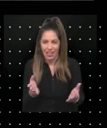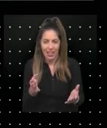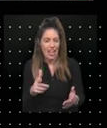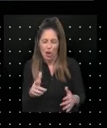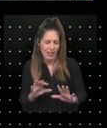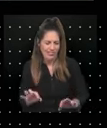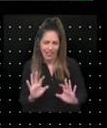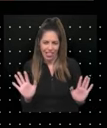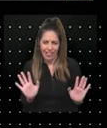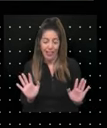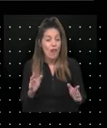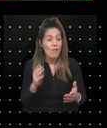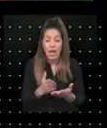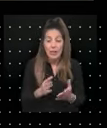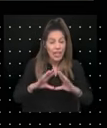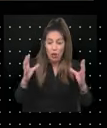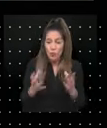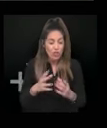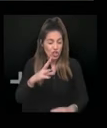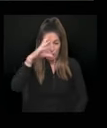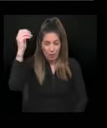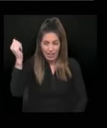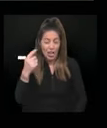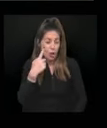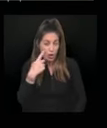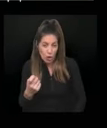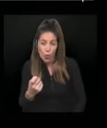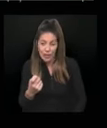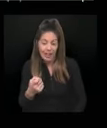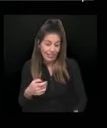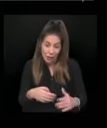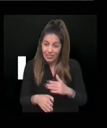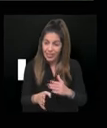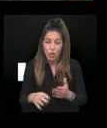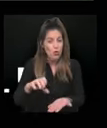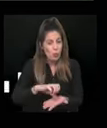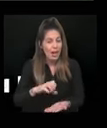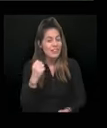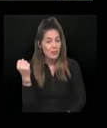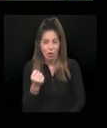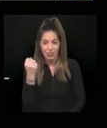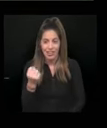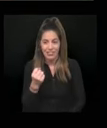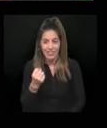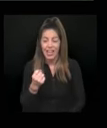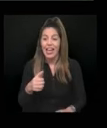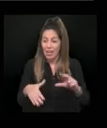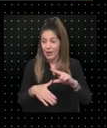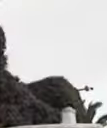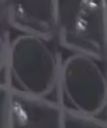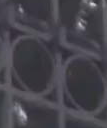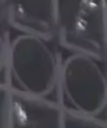no va a pasar nada, que finalmente el mundo se olvidará. No se dieron cuenta que estaba entrando en un país muy importante dentro de América Latina, que es